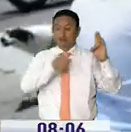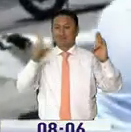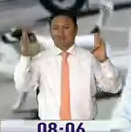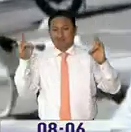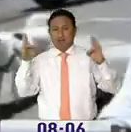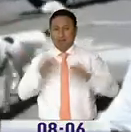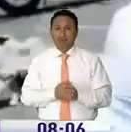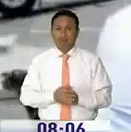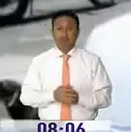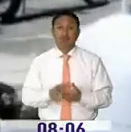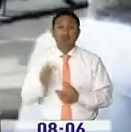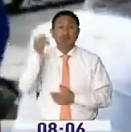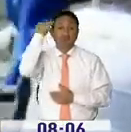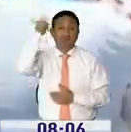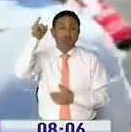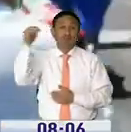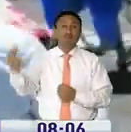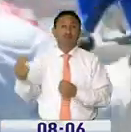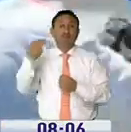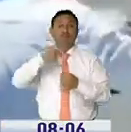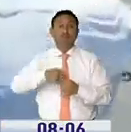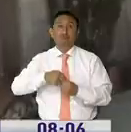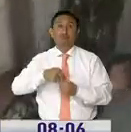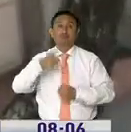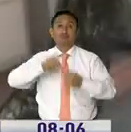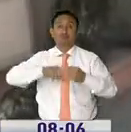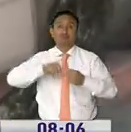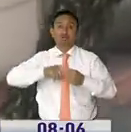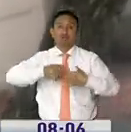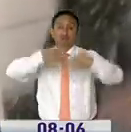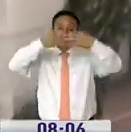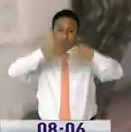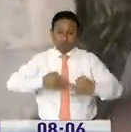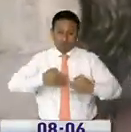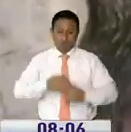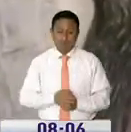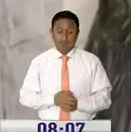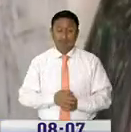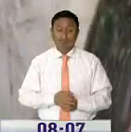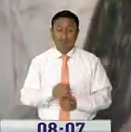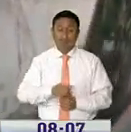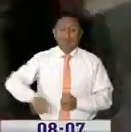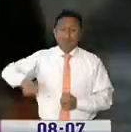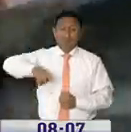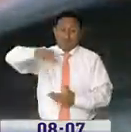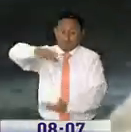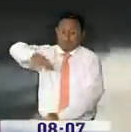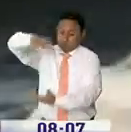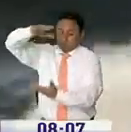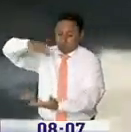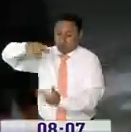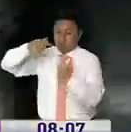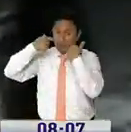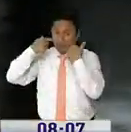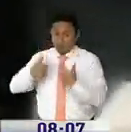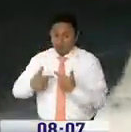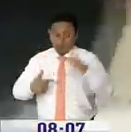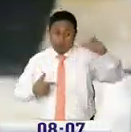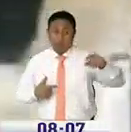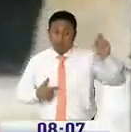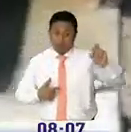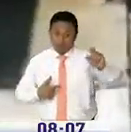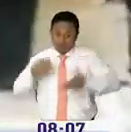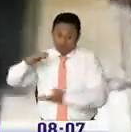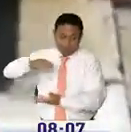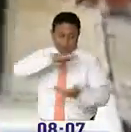Esta iniciativa contará con la participación de Quito Honesto, quien supervisará que todo lo recolectado sea entregado a